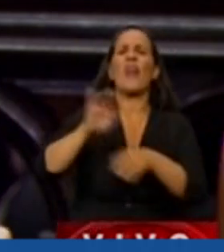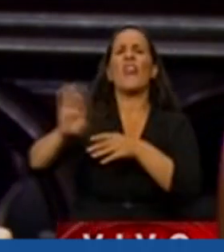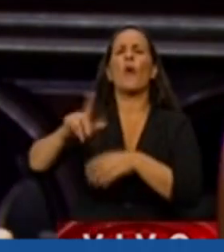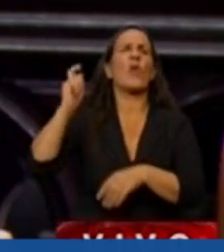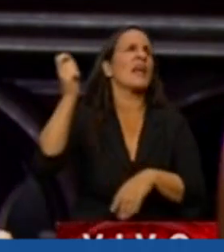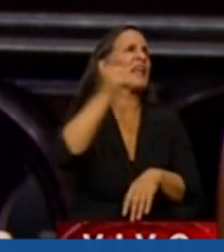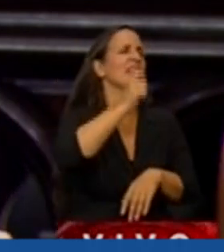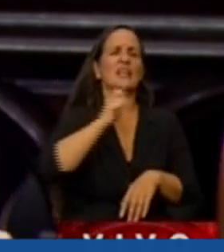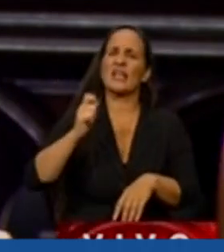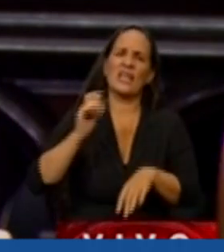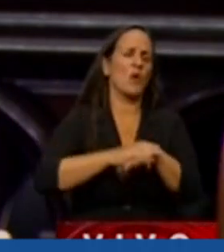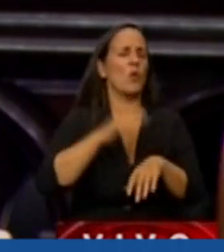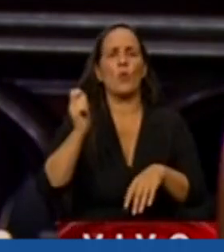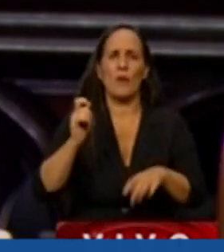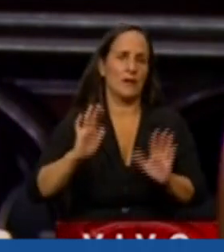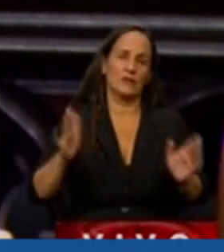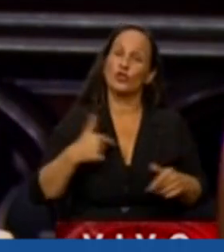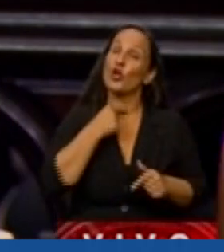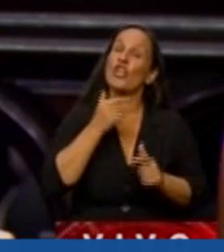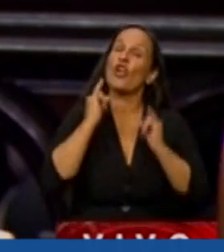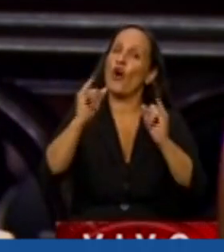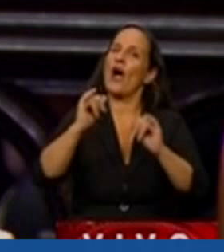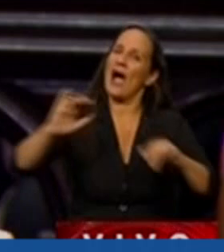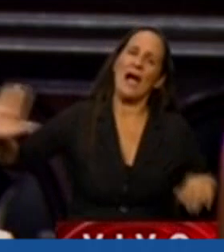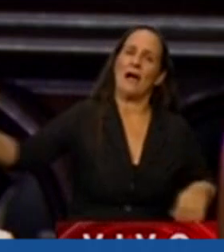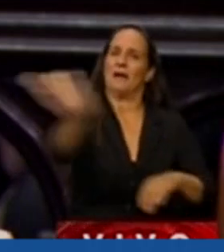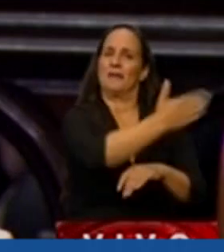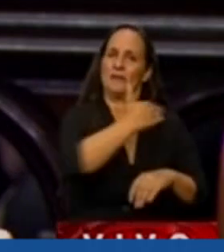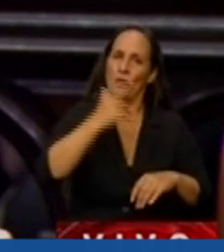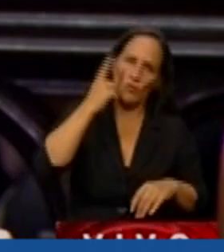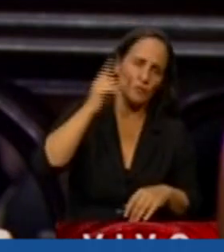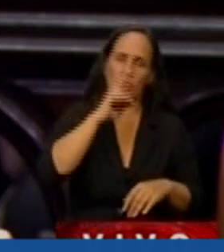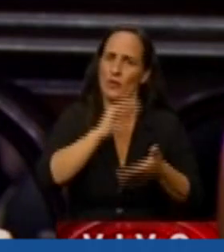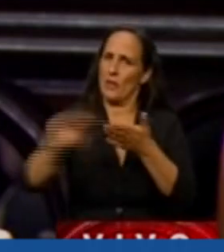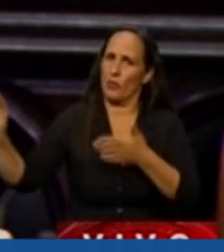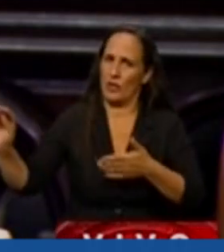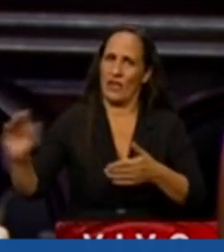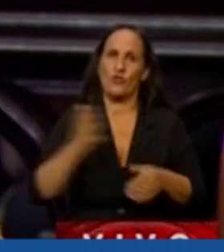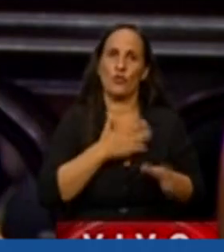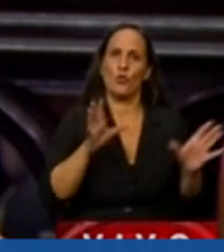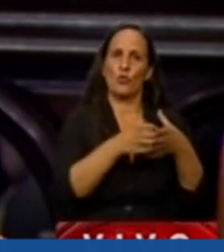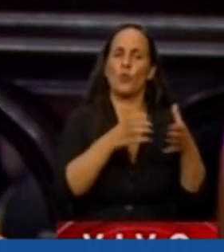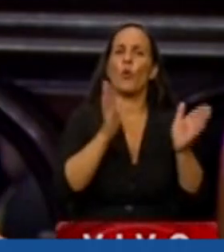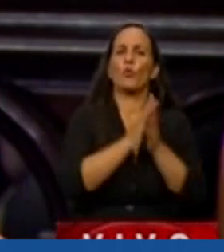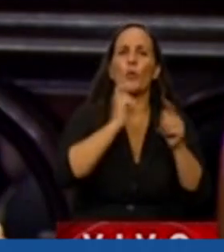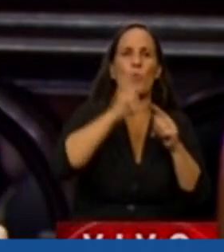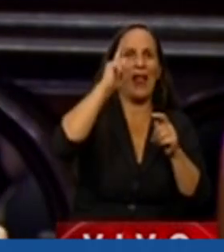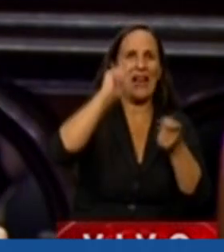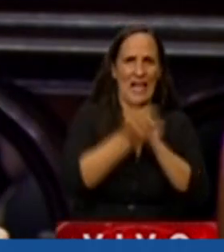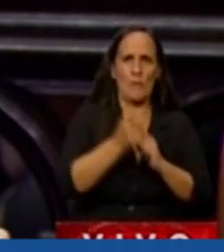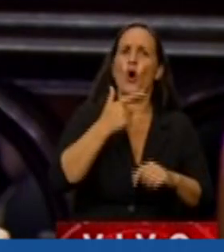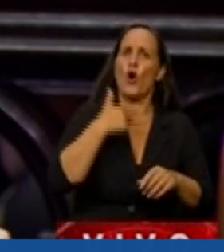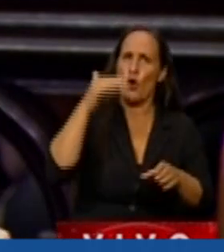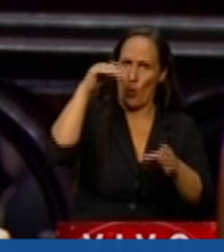quiero decirles algo a todos los diputados y diputadas. Los que estamos acá en representación de Juntos por el Cambio y esta noche vamos a